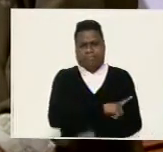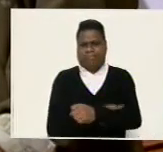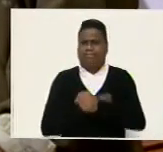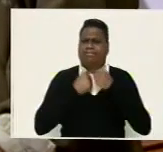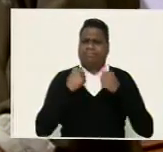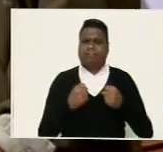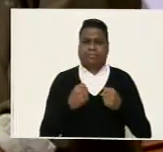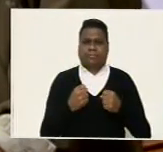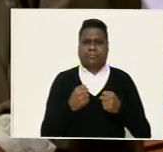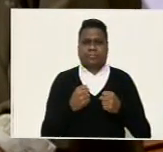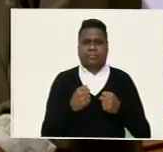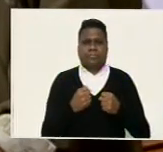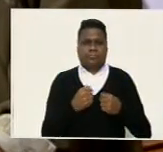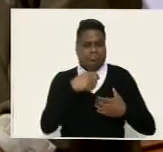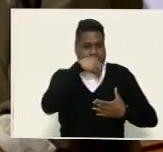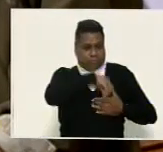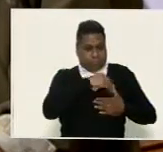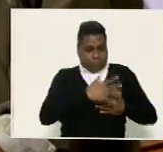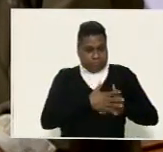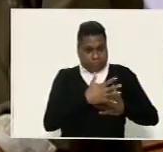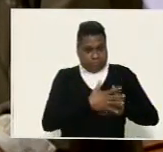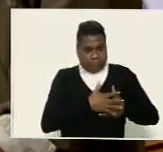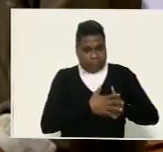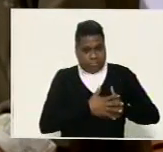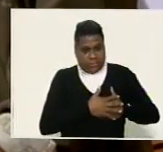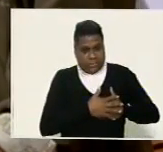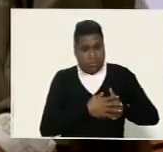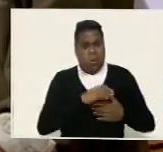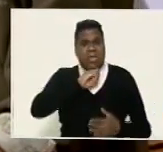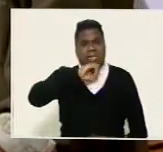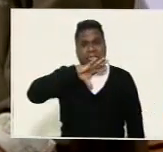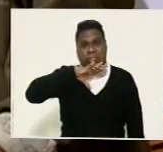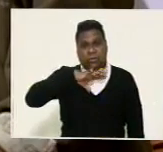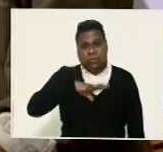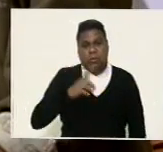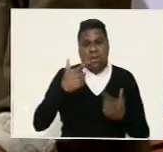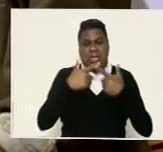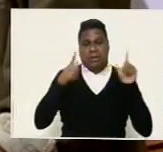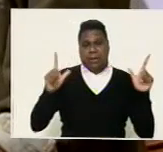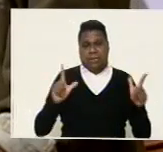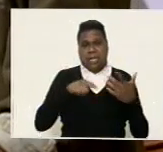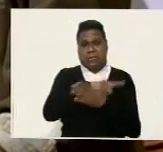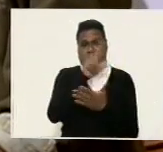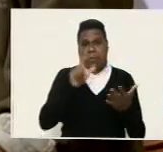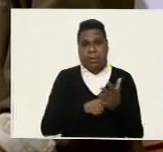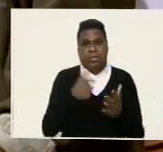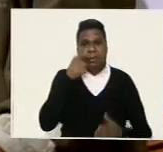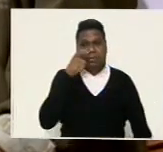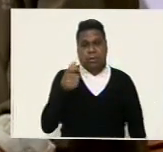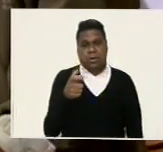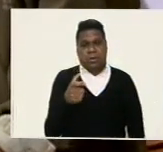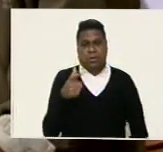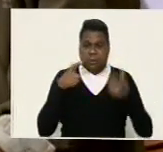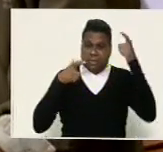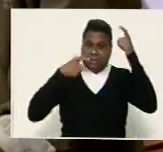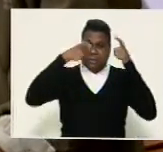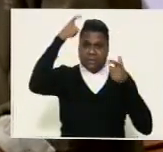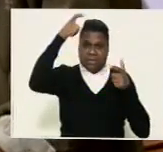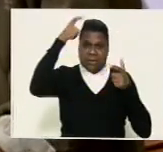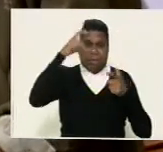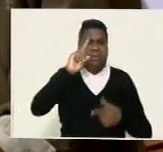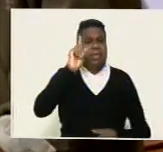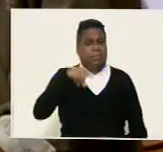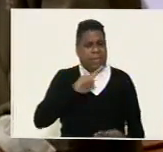tenía dentro de su devenir histórico la libertad plena de su pueblo. Chávez también